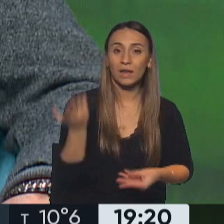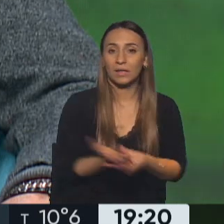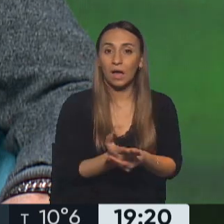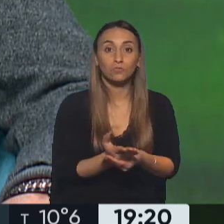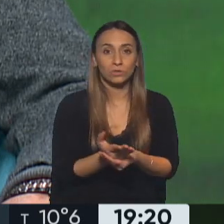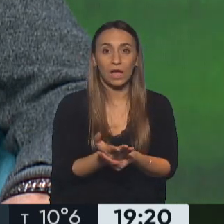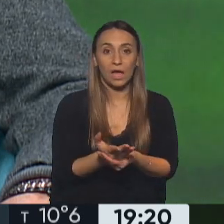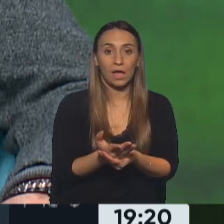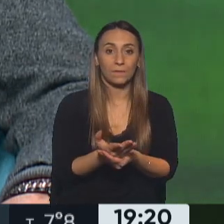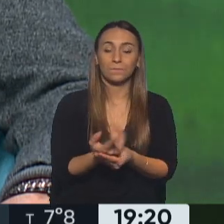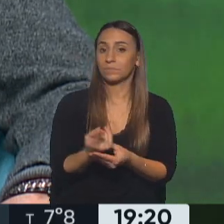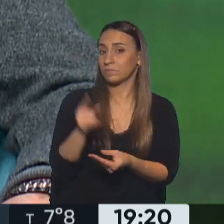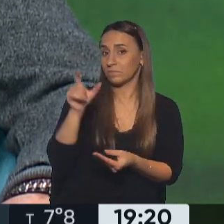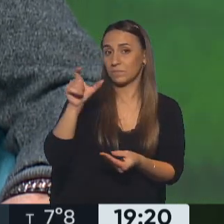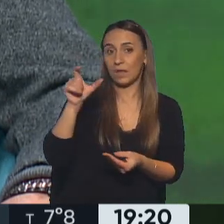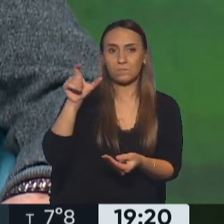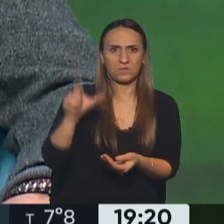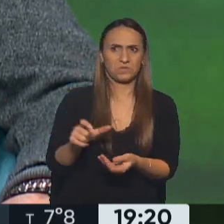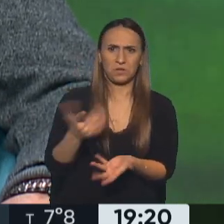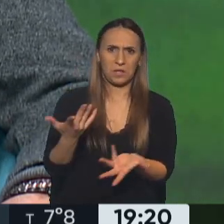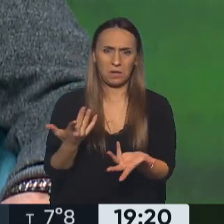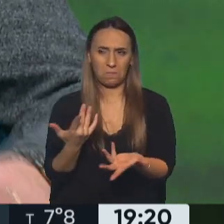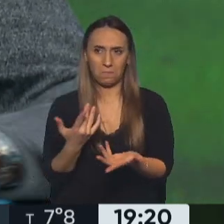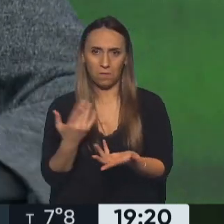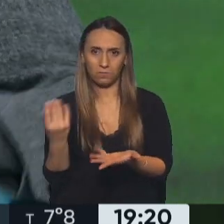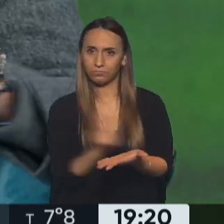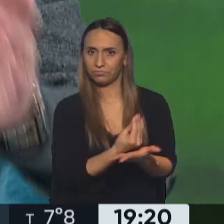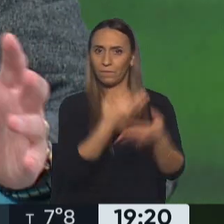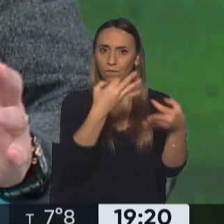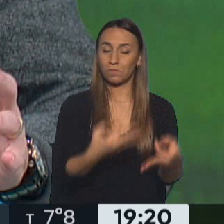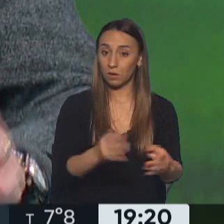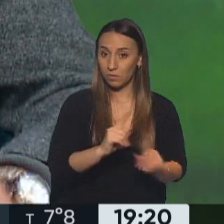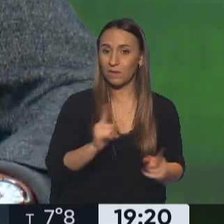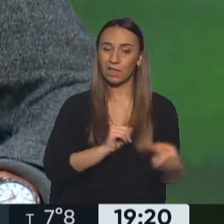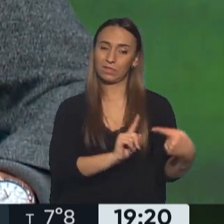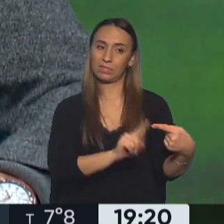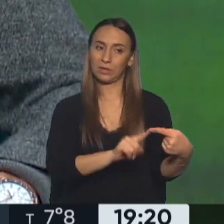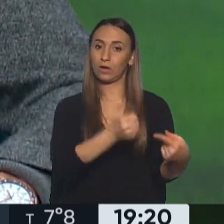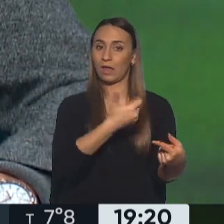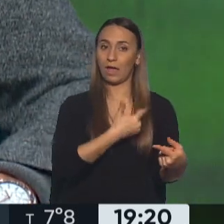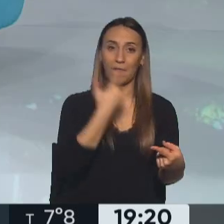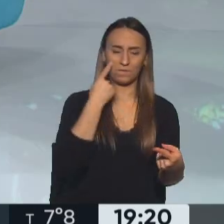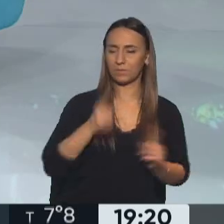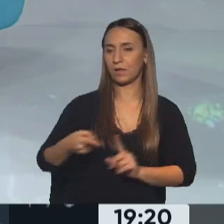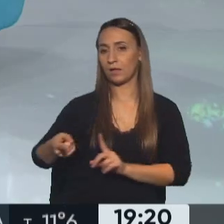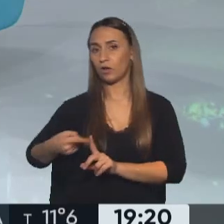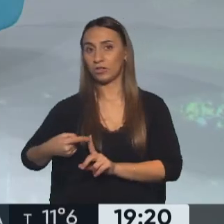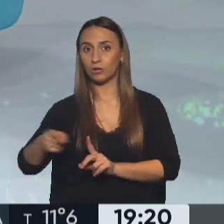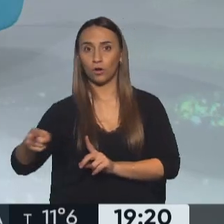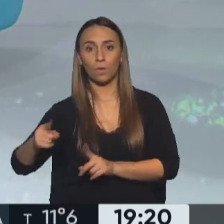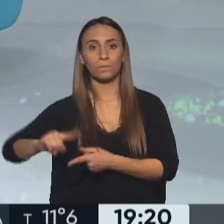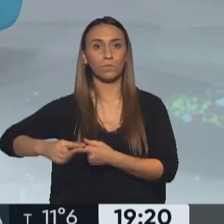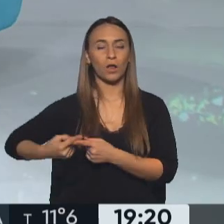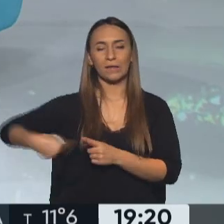un agente informal de la afi que tenía contactos con la afi contacto con el mundo político porque yo